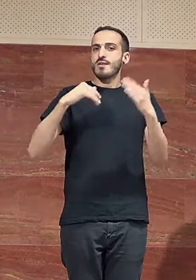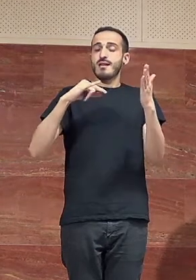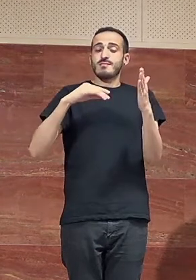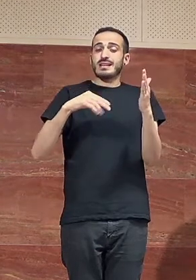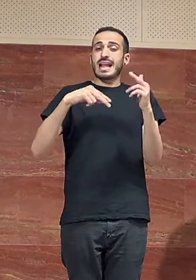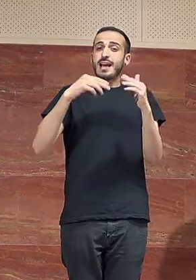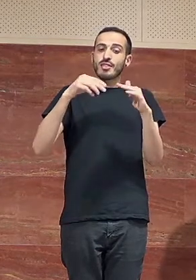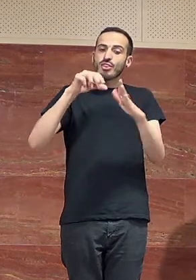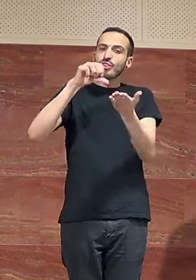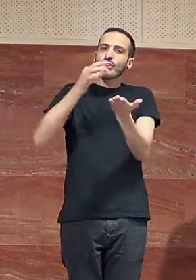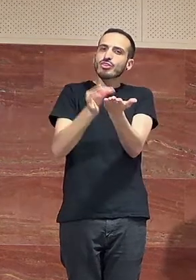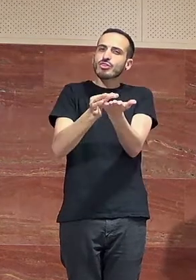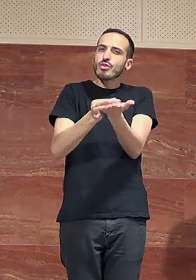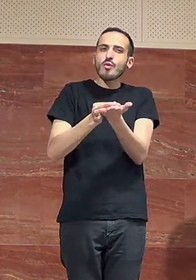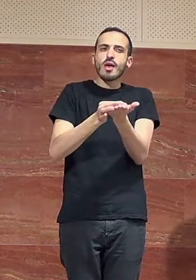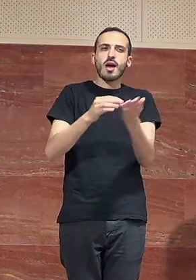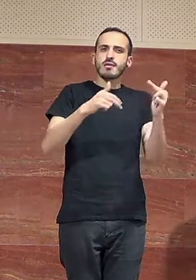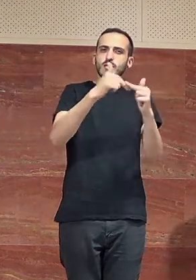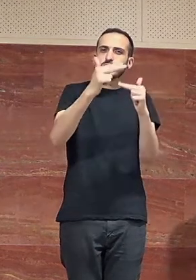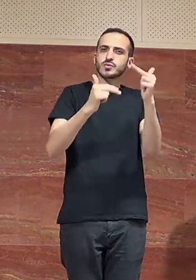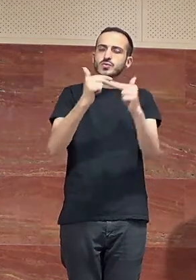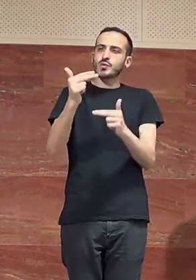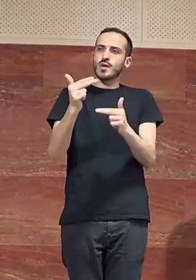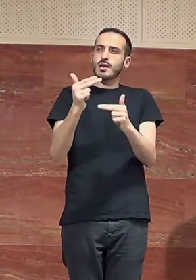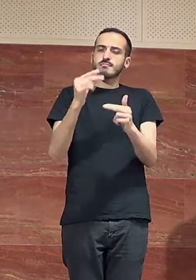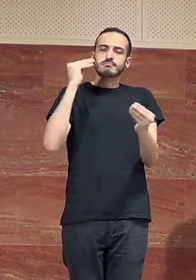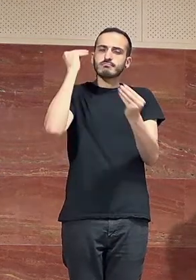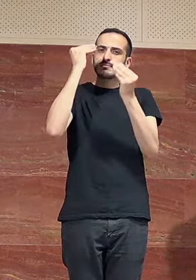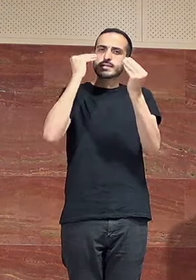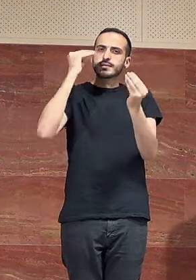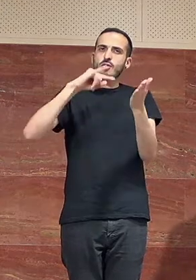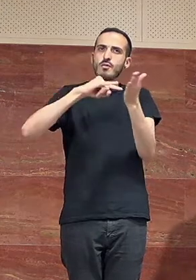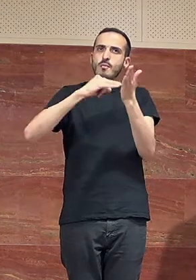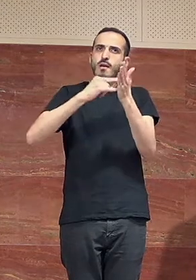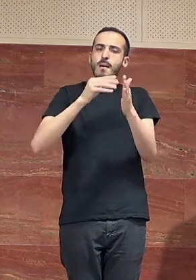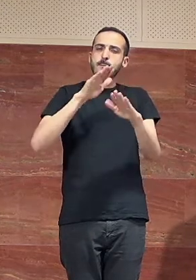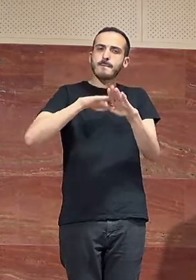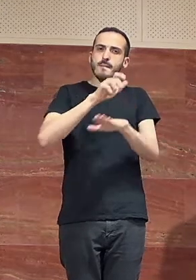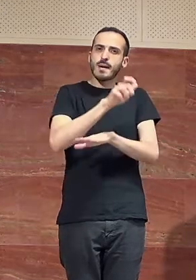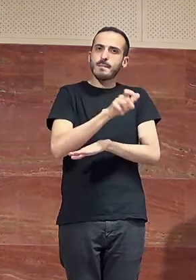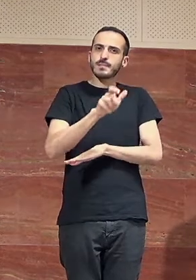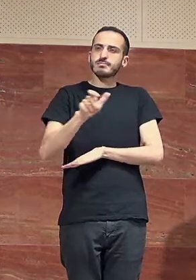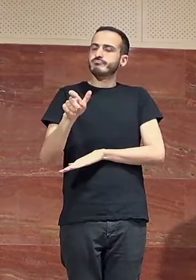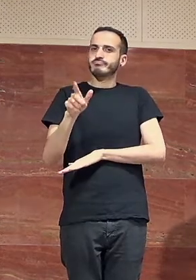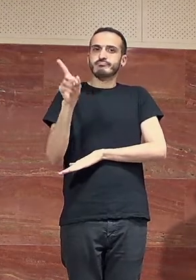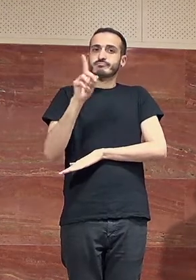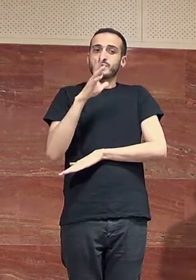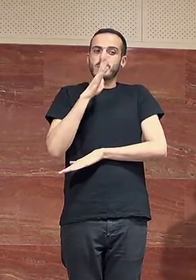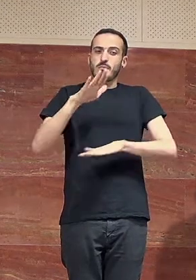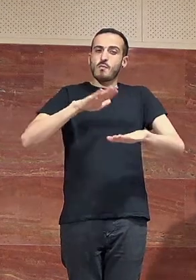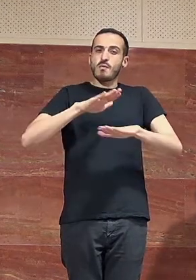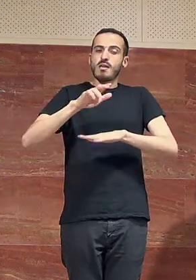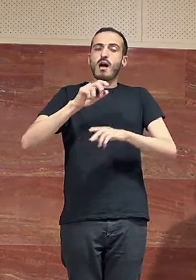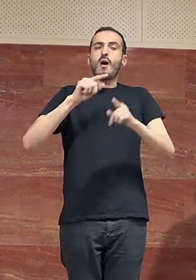¿no? Parece que el peatón tiene que acomodarse a lo que, como hemos visto también esta mañana, otras formas de movilidad le han